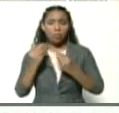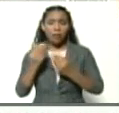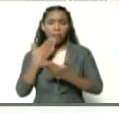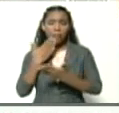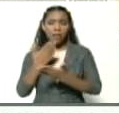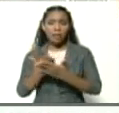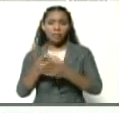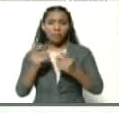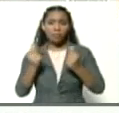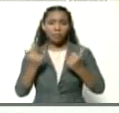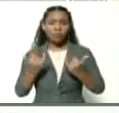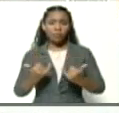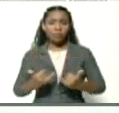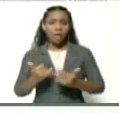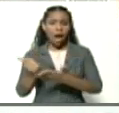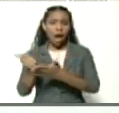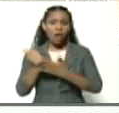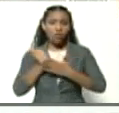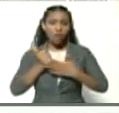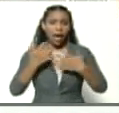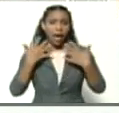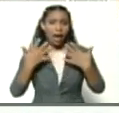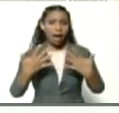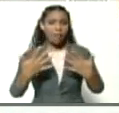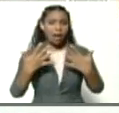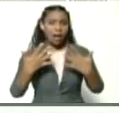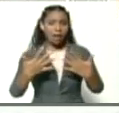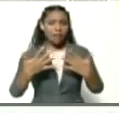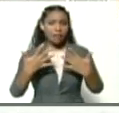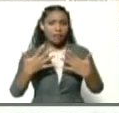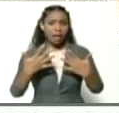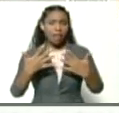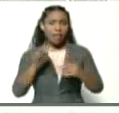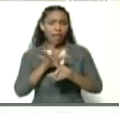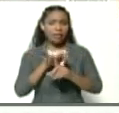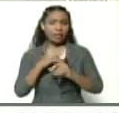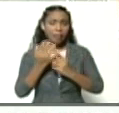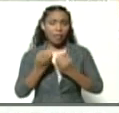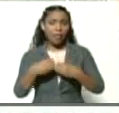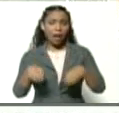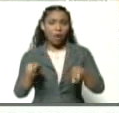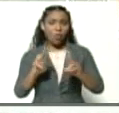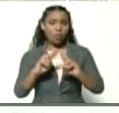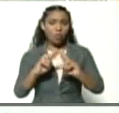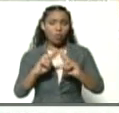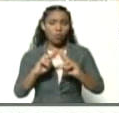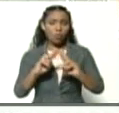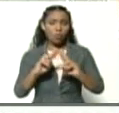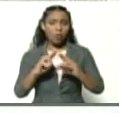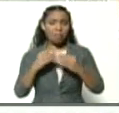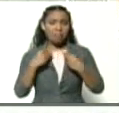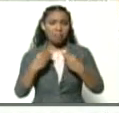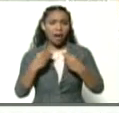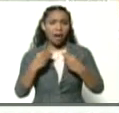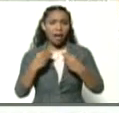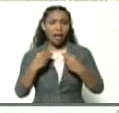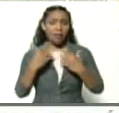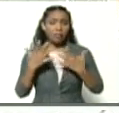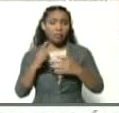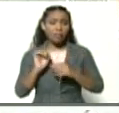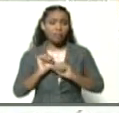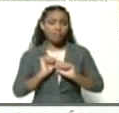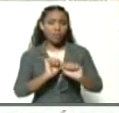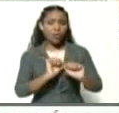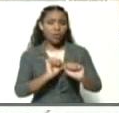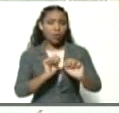pedir inmediata ayuda de emergencia del sistema de Naciones Unidas para que traigan toda la